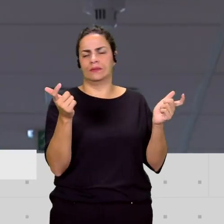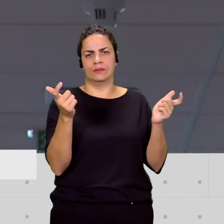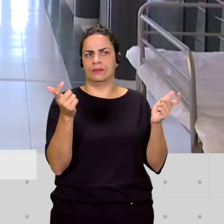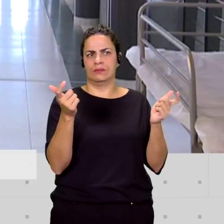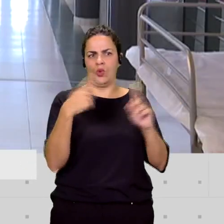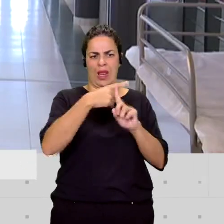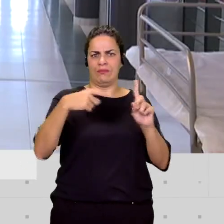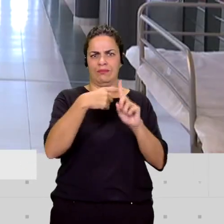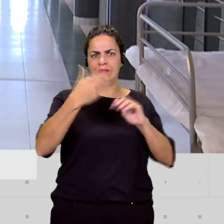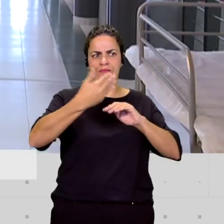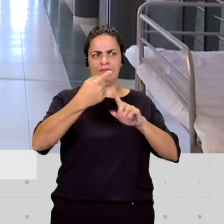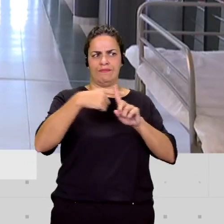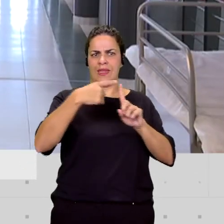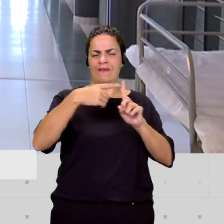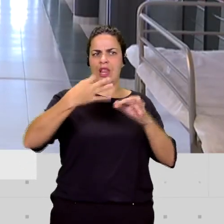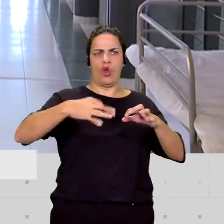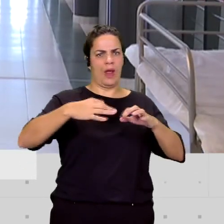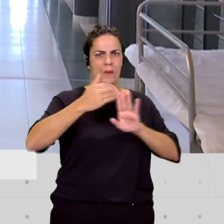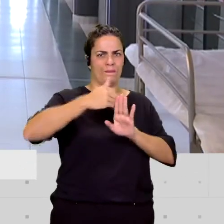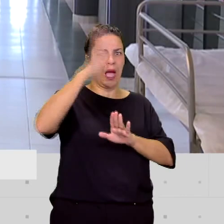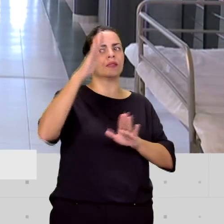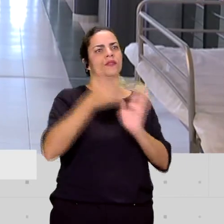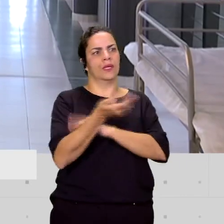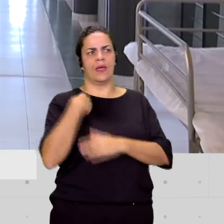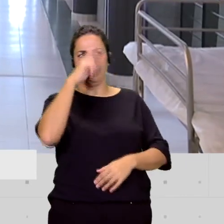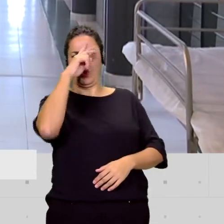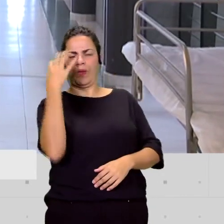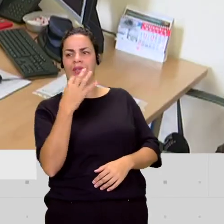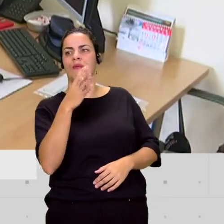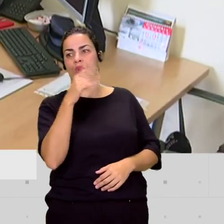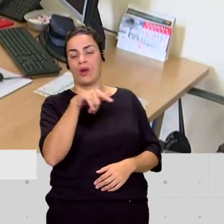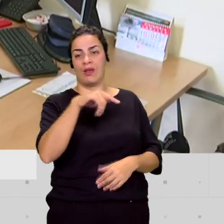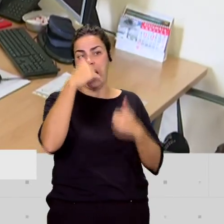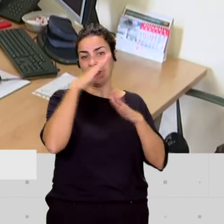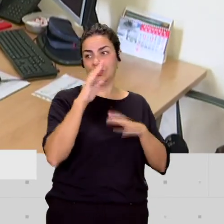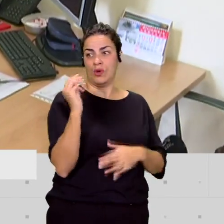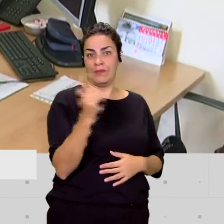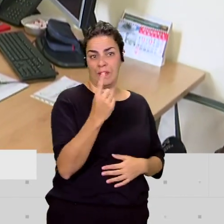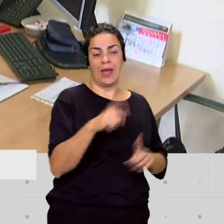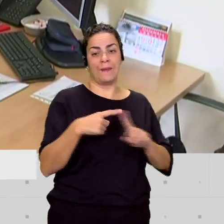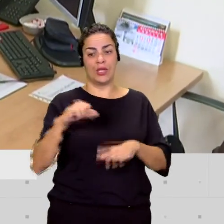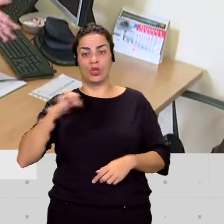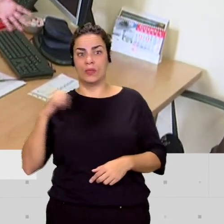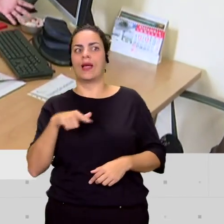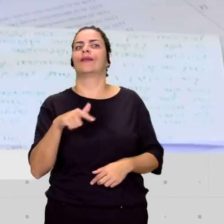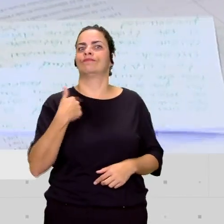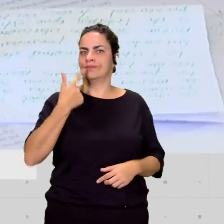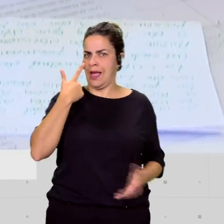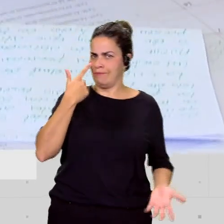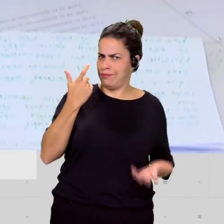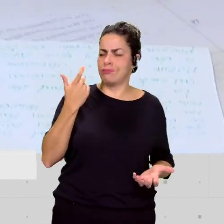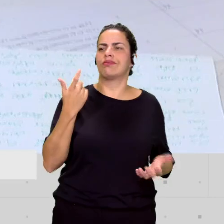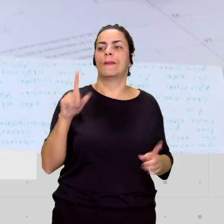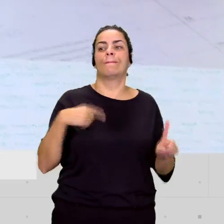Es decir, ya toca preocuparnos porque está teniendo un impacto en la atención primaria, en la atención hospitalaria y está